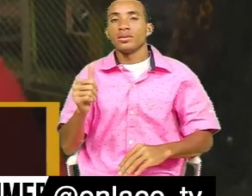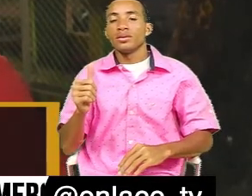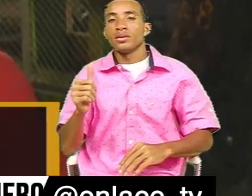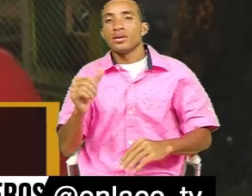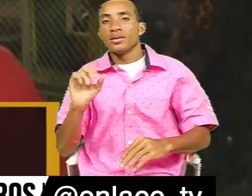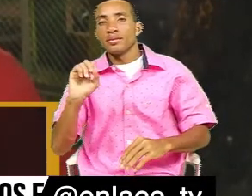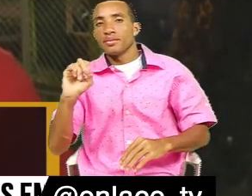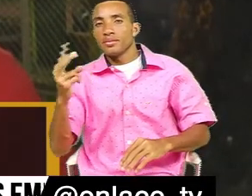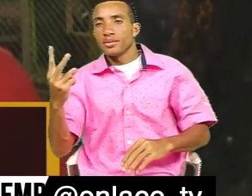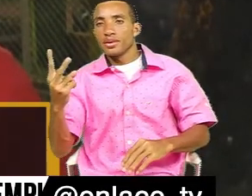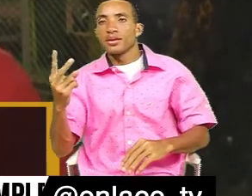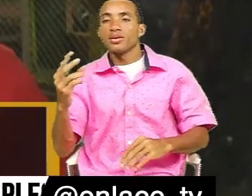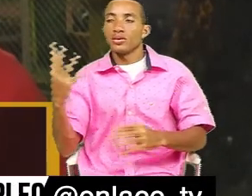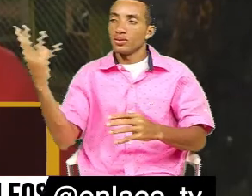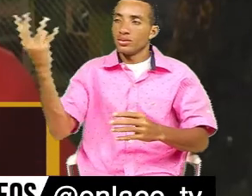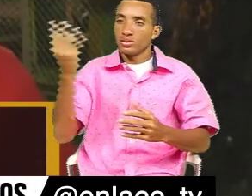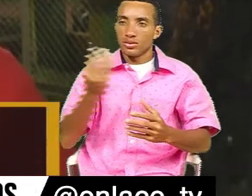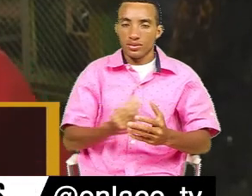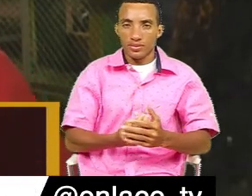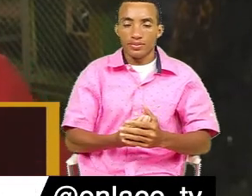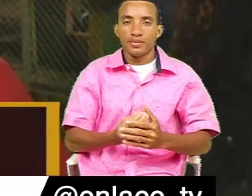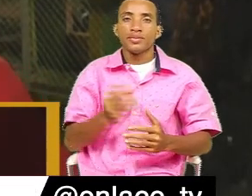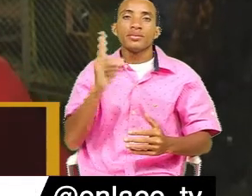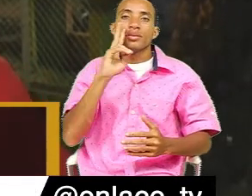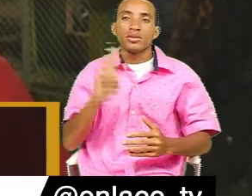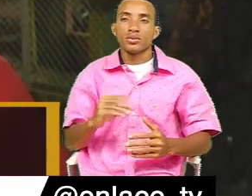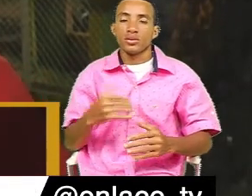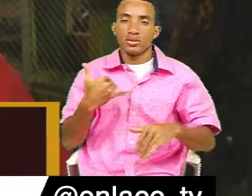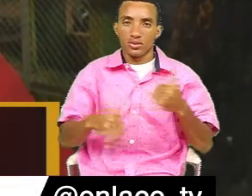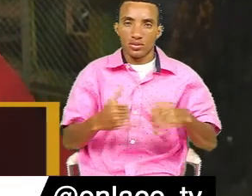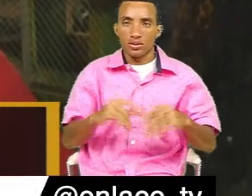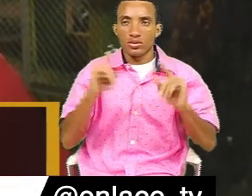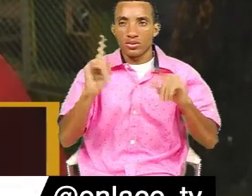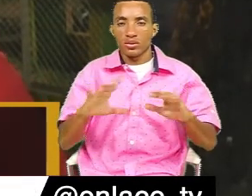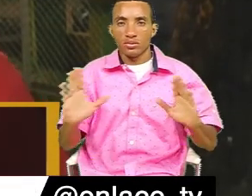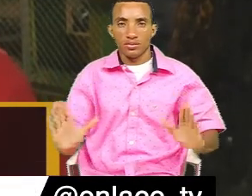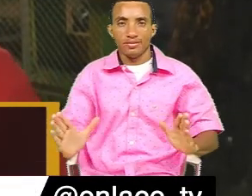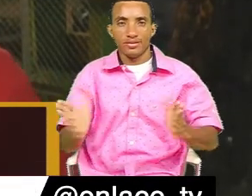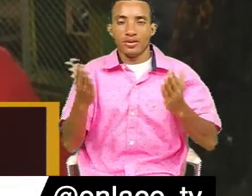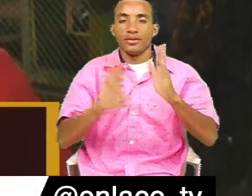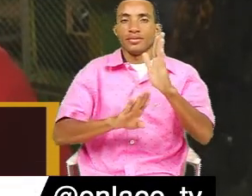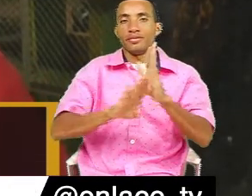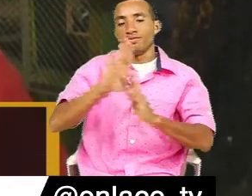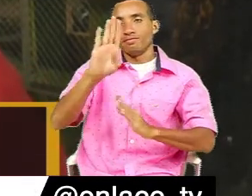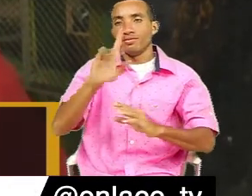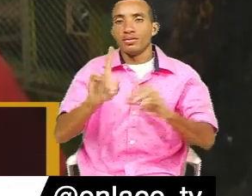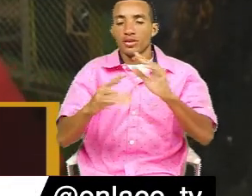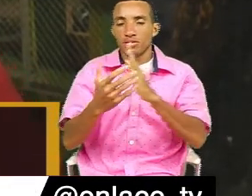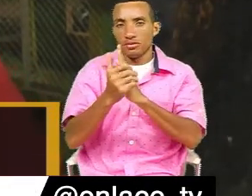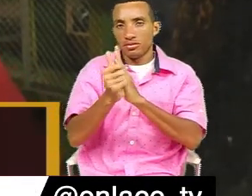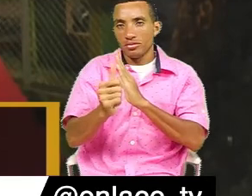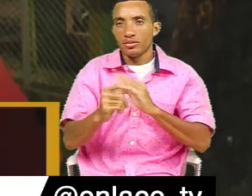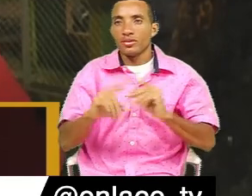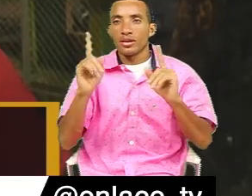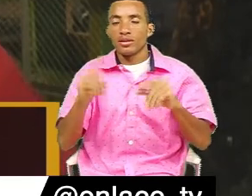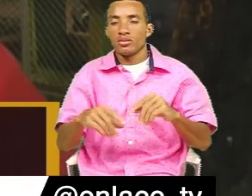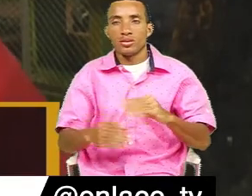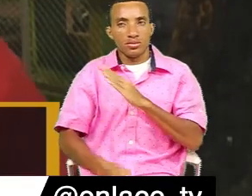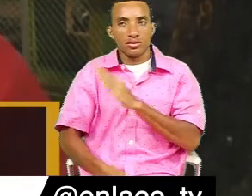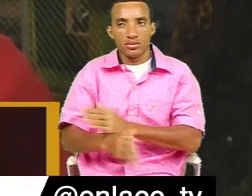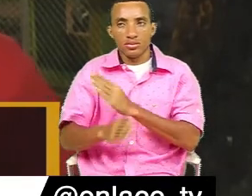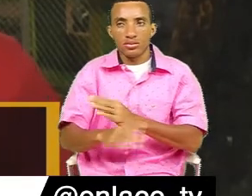tenemos equipos de Venezuela pues que vienen a jugar para nosotros, así mejorar el nivel, para concientizarnos de que tenemos mucho camino por recorrer